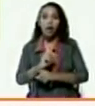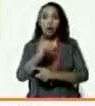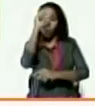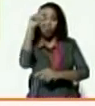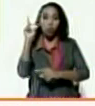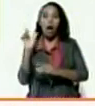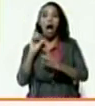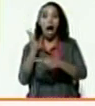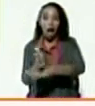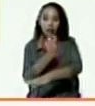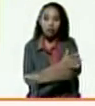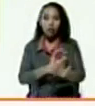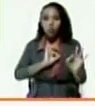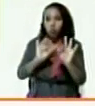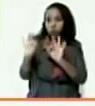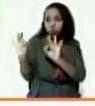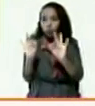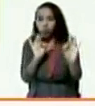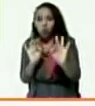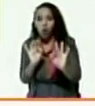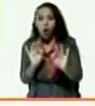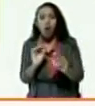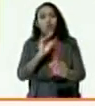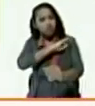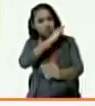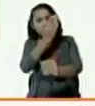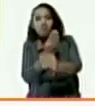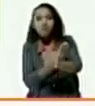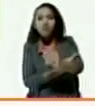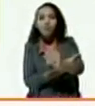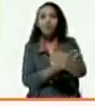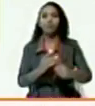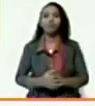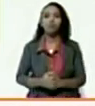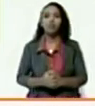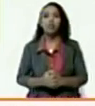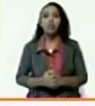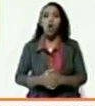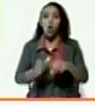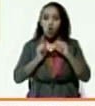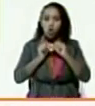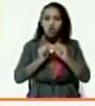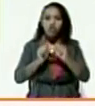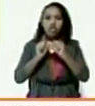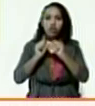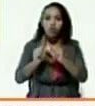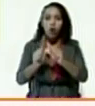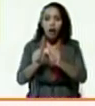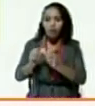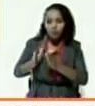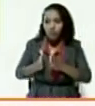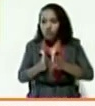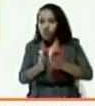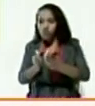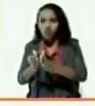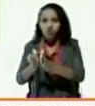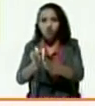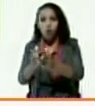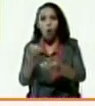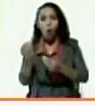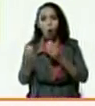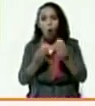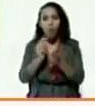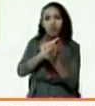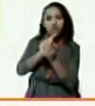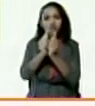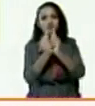está preparándose para seguir fortaleciéndose, para seguir en la ruta de